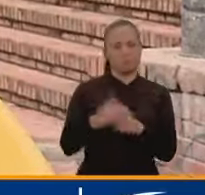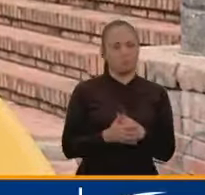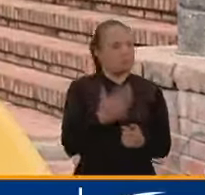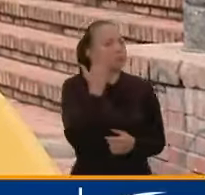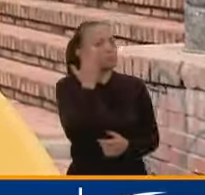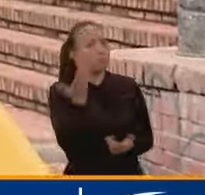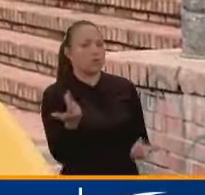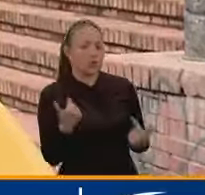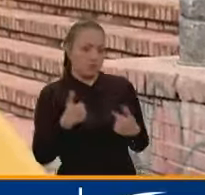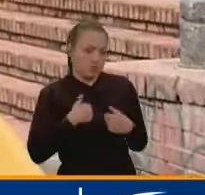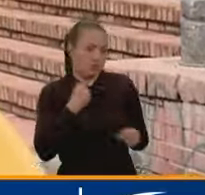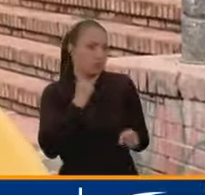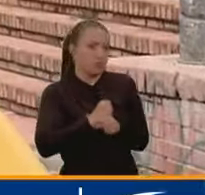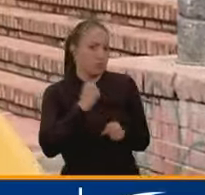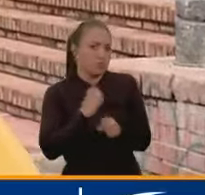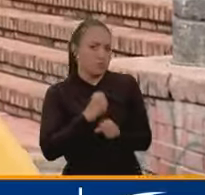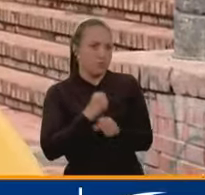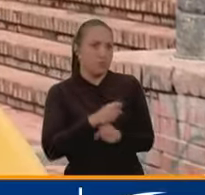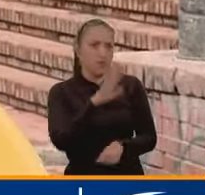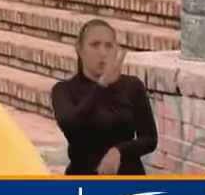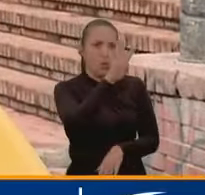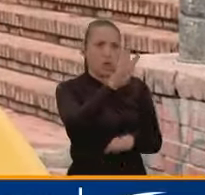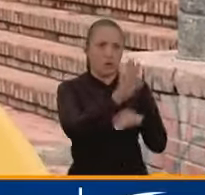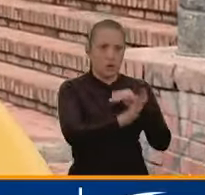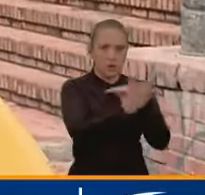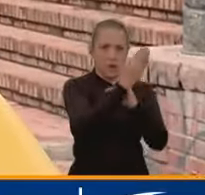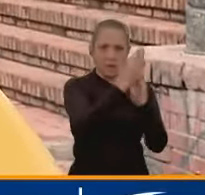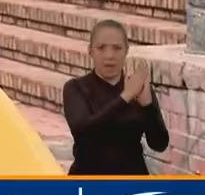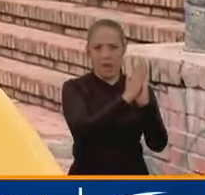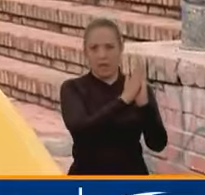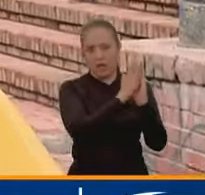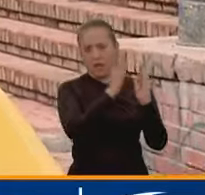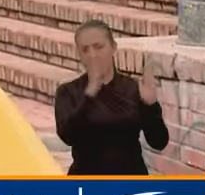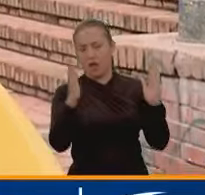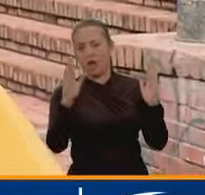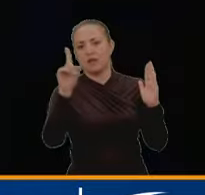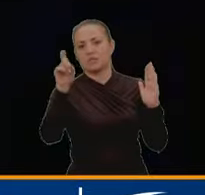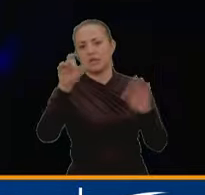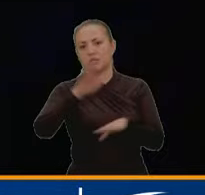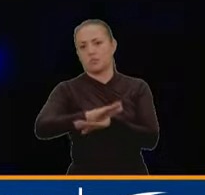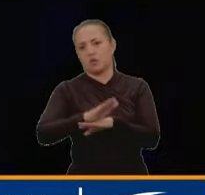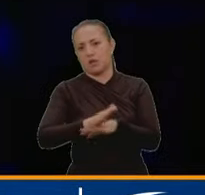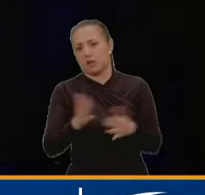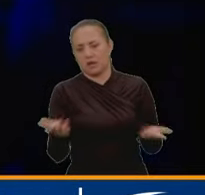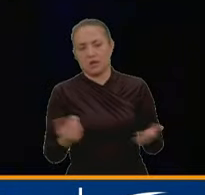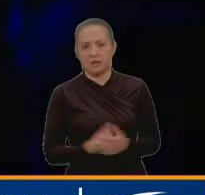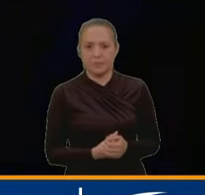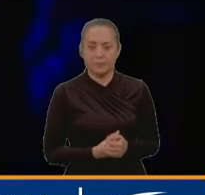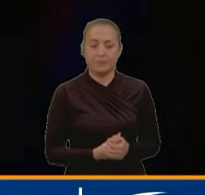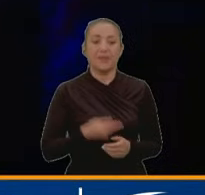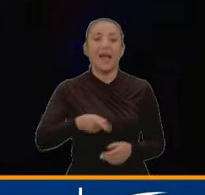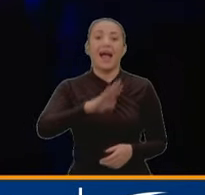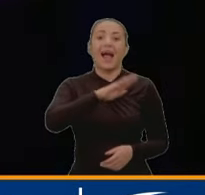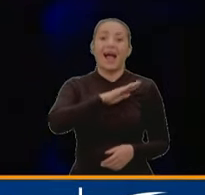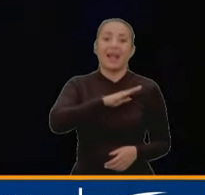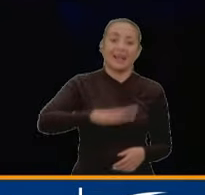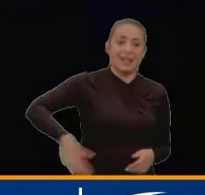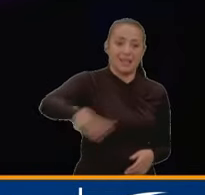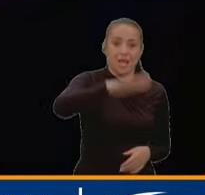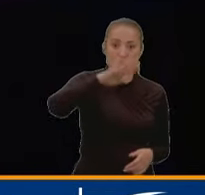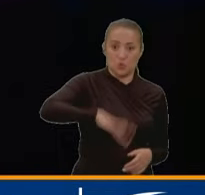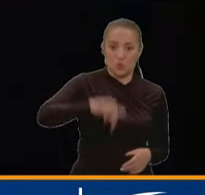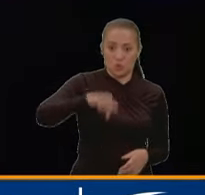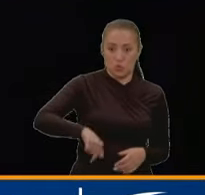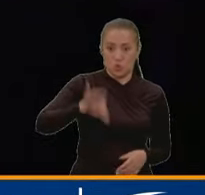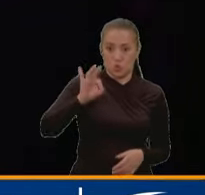Porque yo trabajo de 4 de la mañana a 6 de la tarde. La alcaldía municipal evaluará la medida